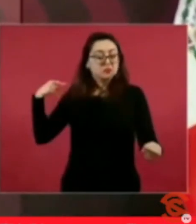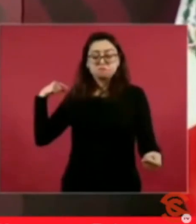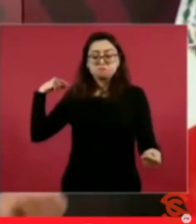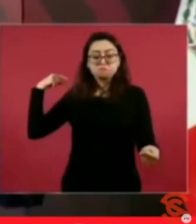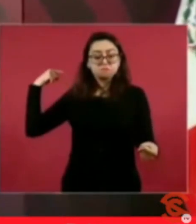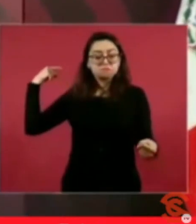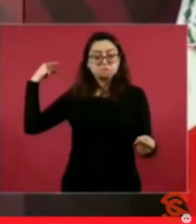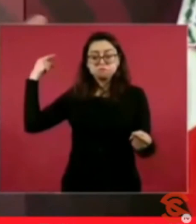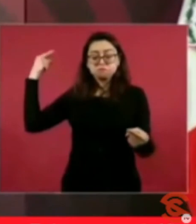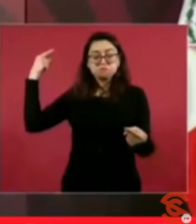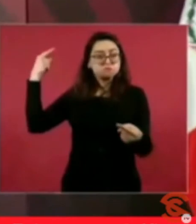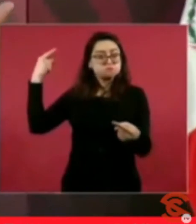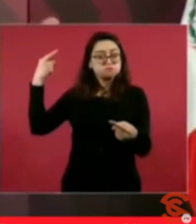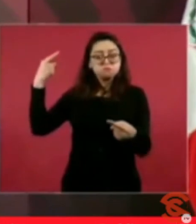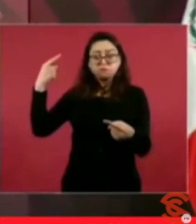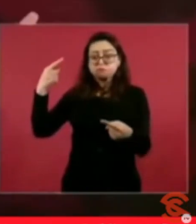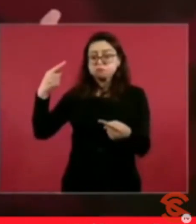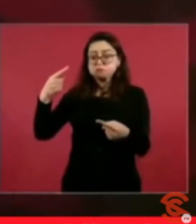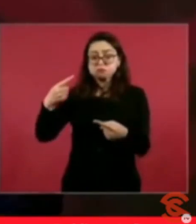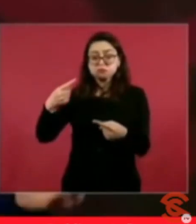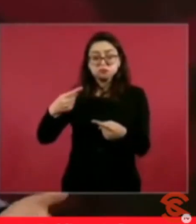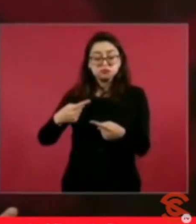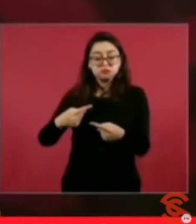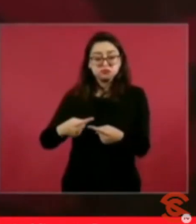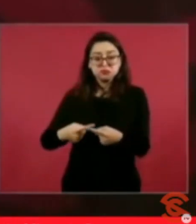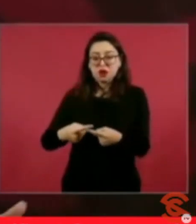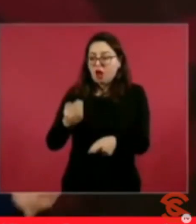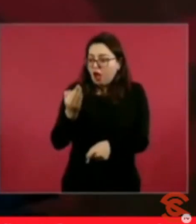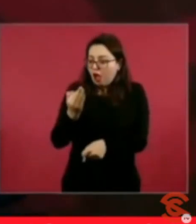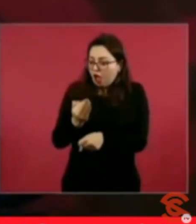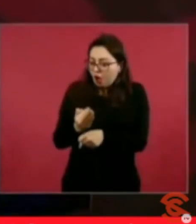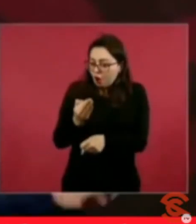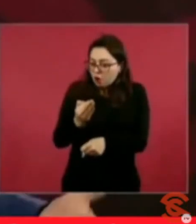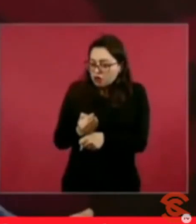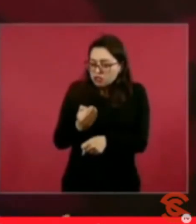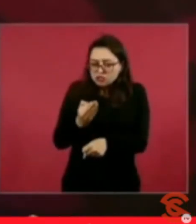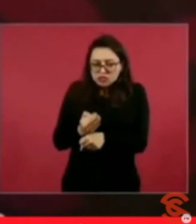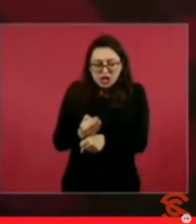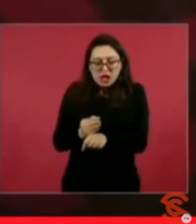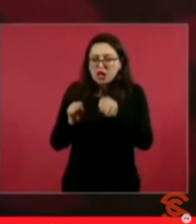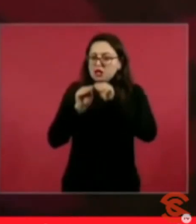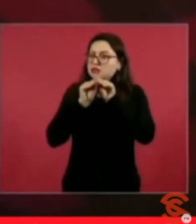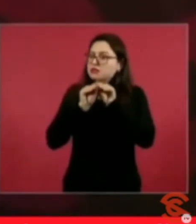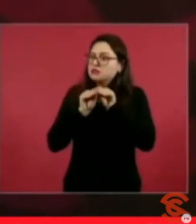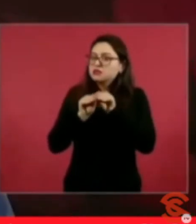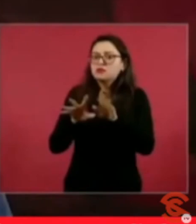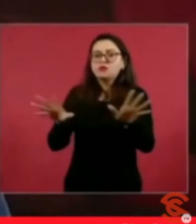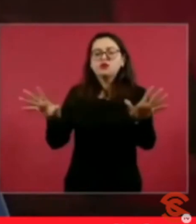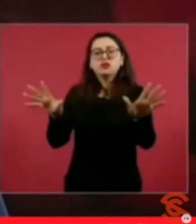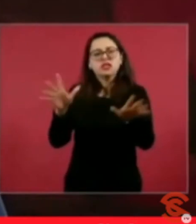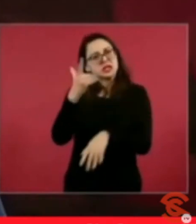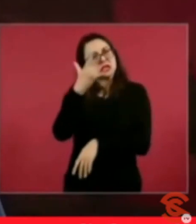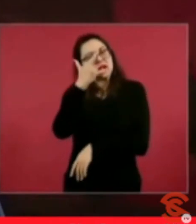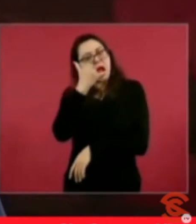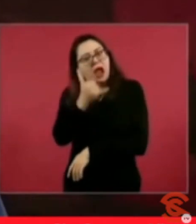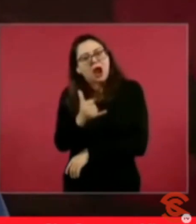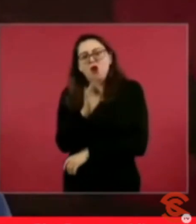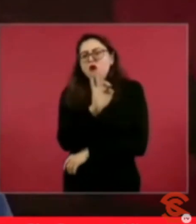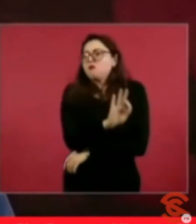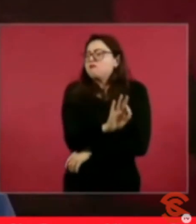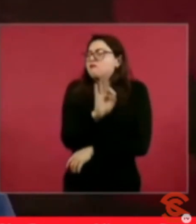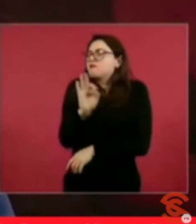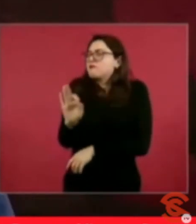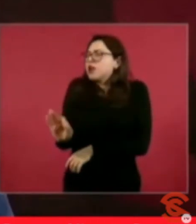consideró que era importante hacer un reportaje en estas fechas electorales en México, de pura